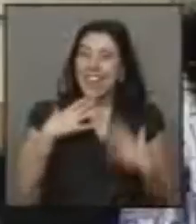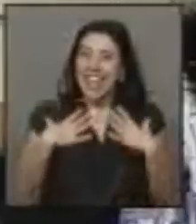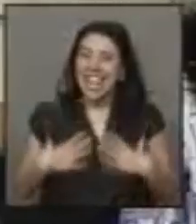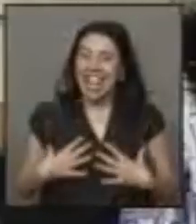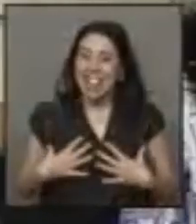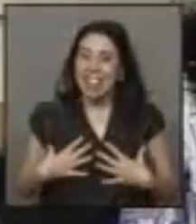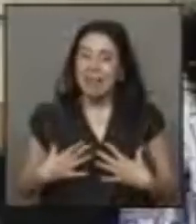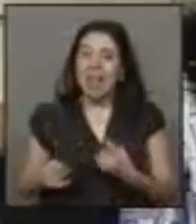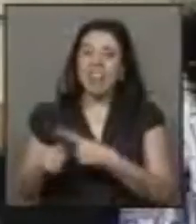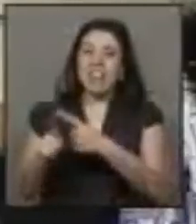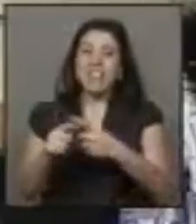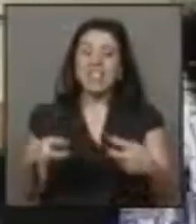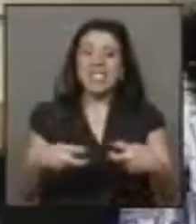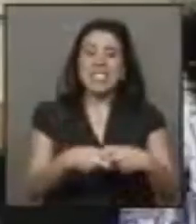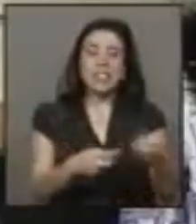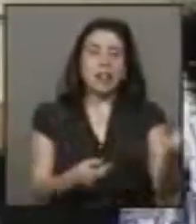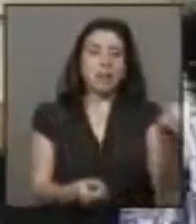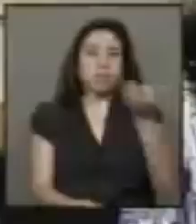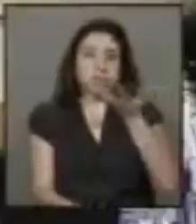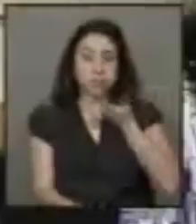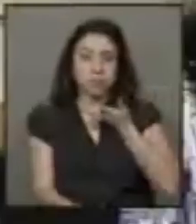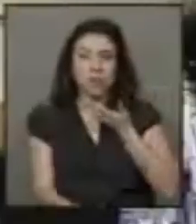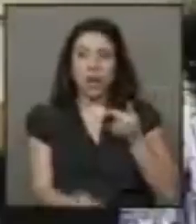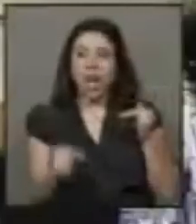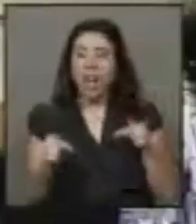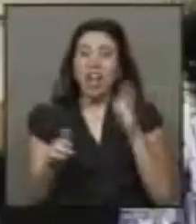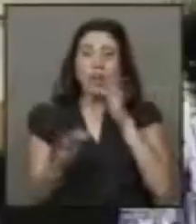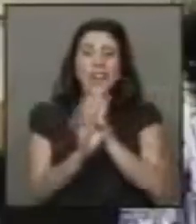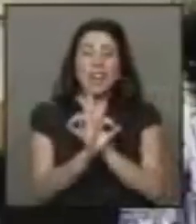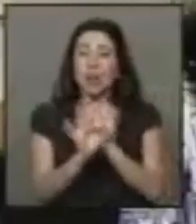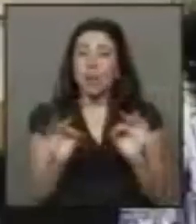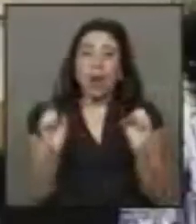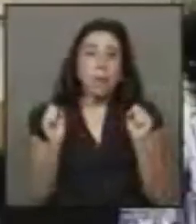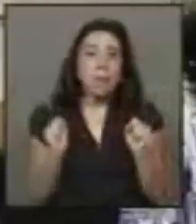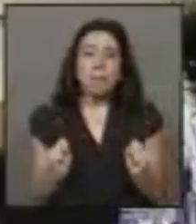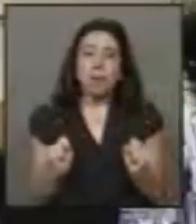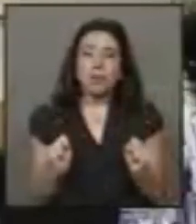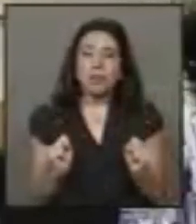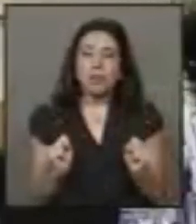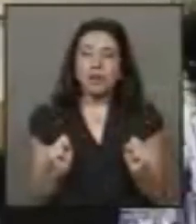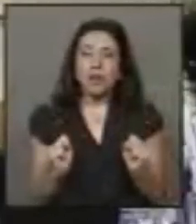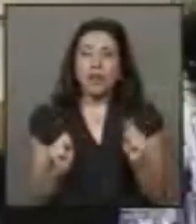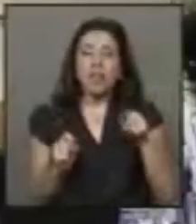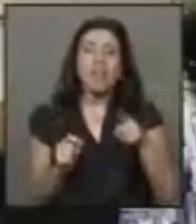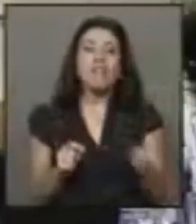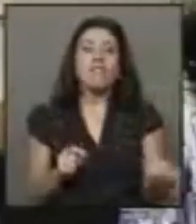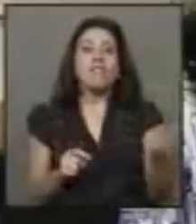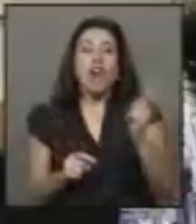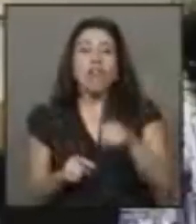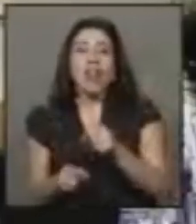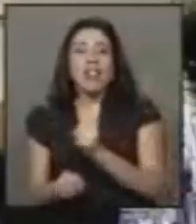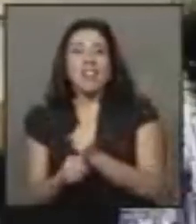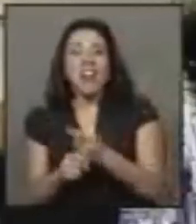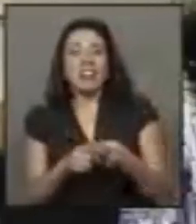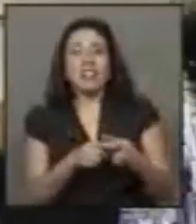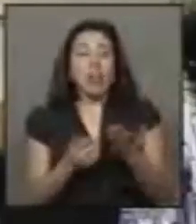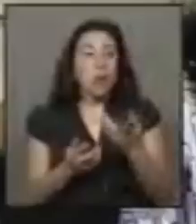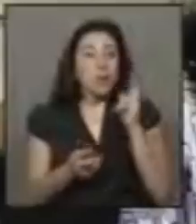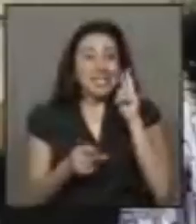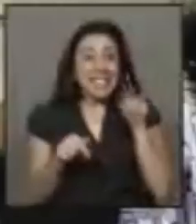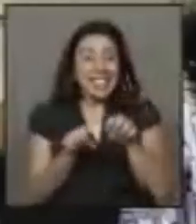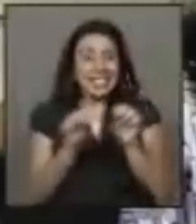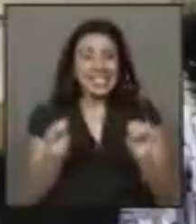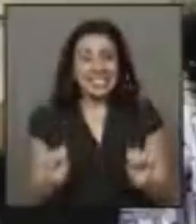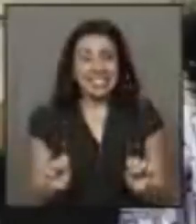las distintas asociaciones gremiales, me decían, aquí no hay ni una posibilidad de reinserción social. Tal como está diseñado el